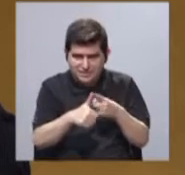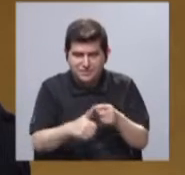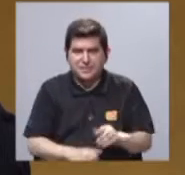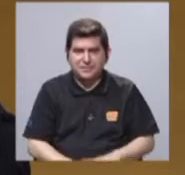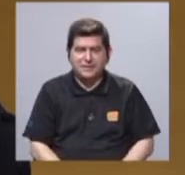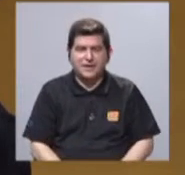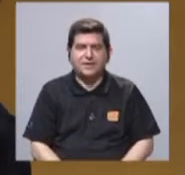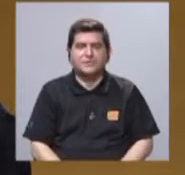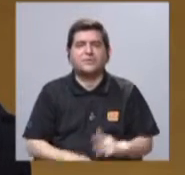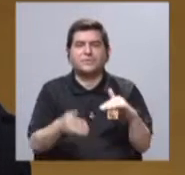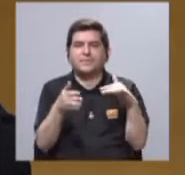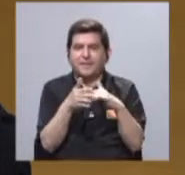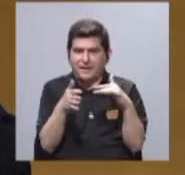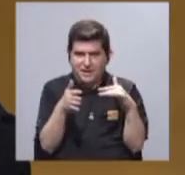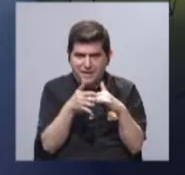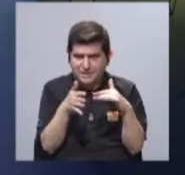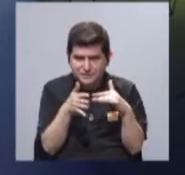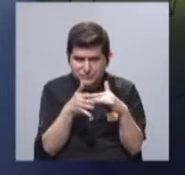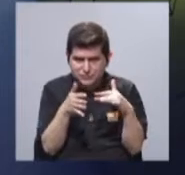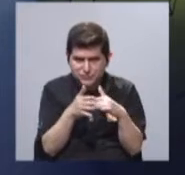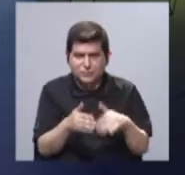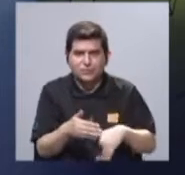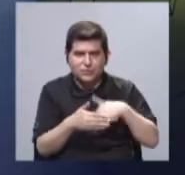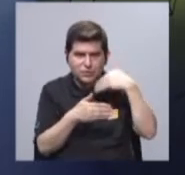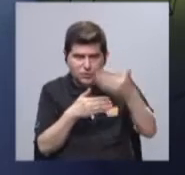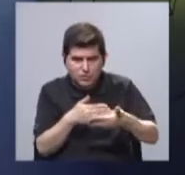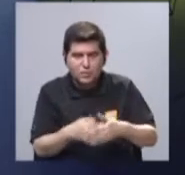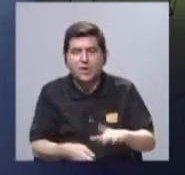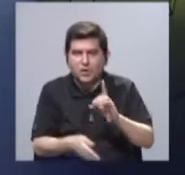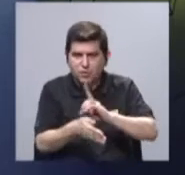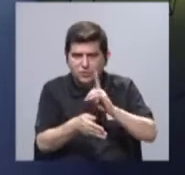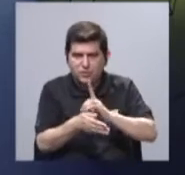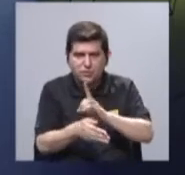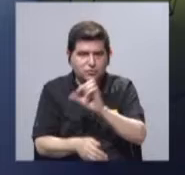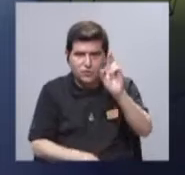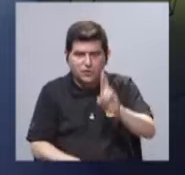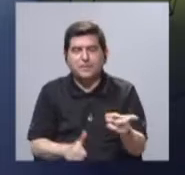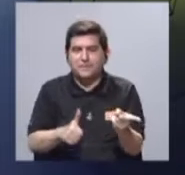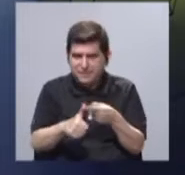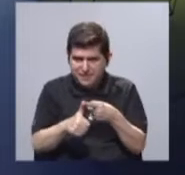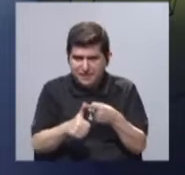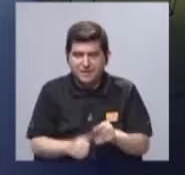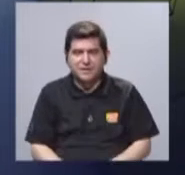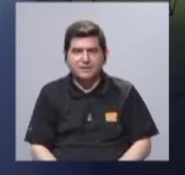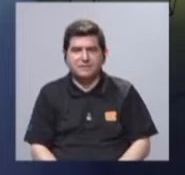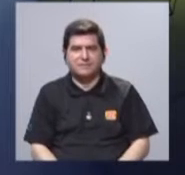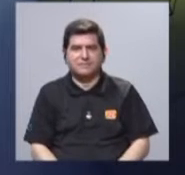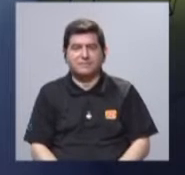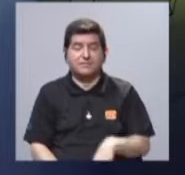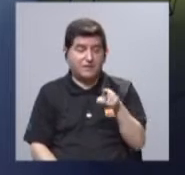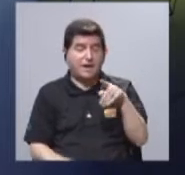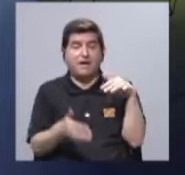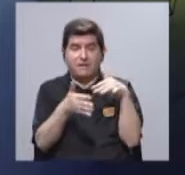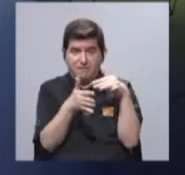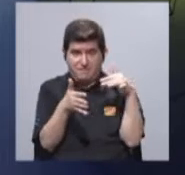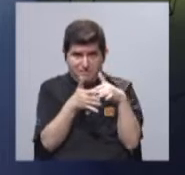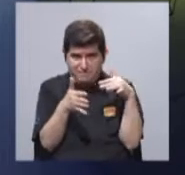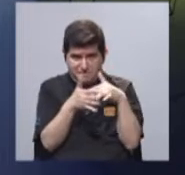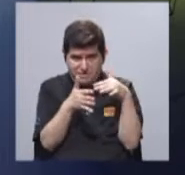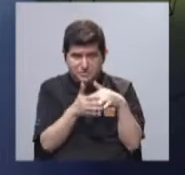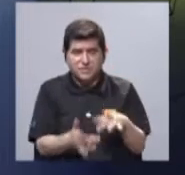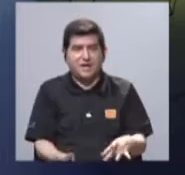bueno estudio después de hacerse médico aquí en costa rica estuvo estudiando